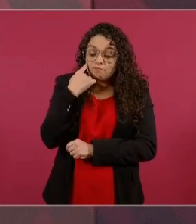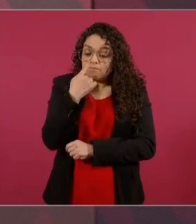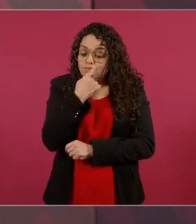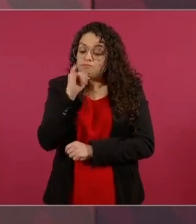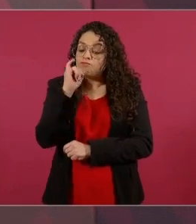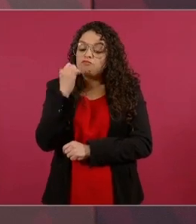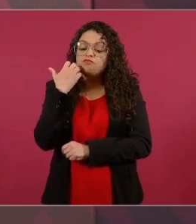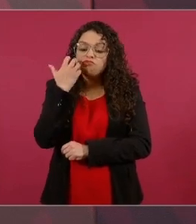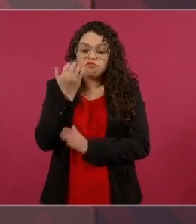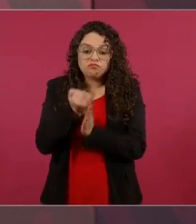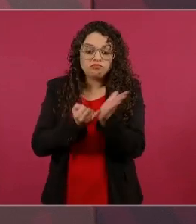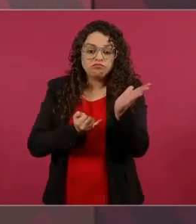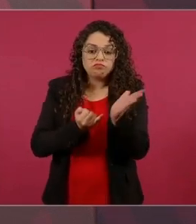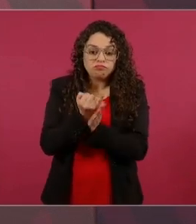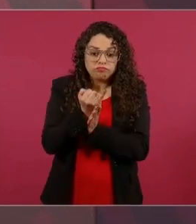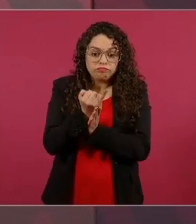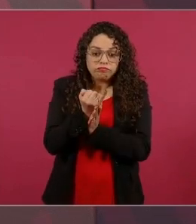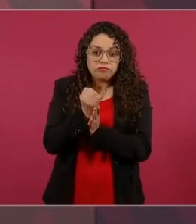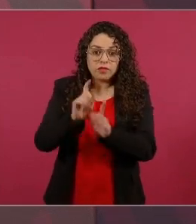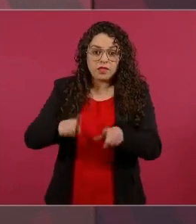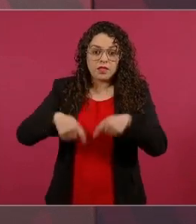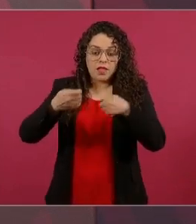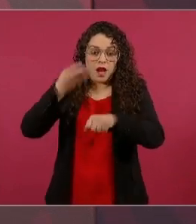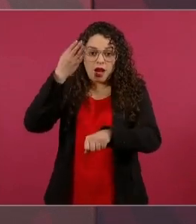que se juzgara a los